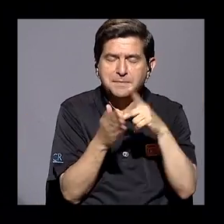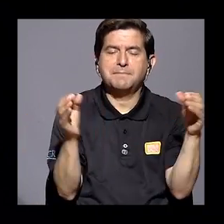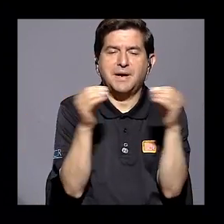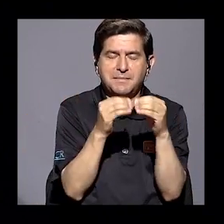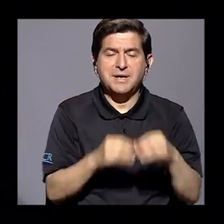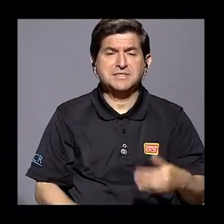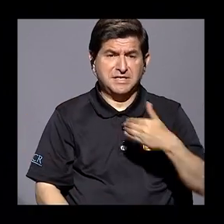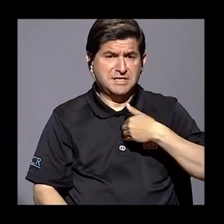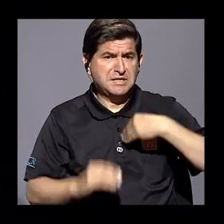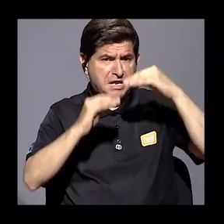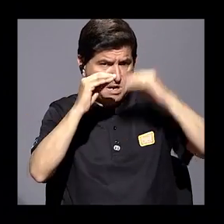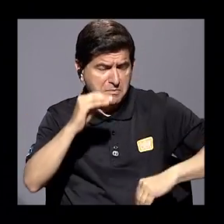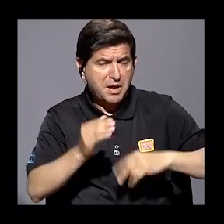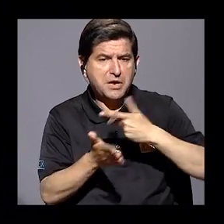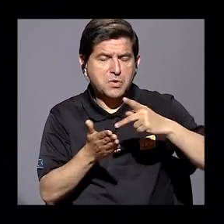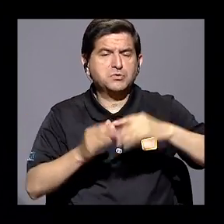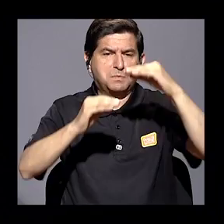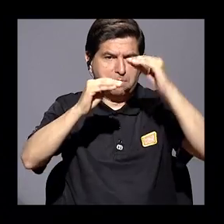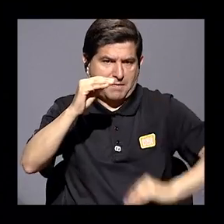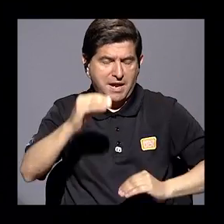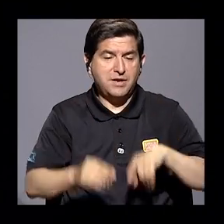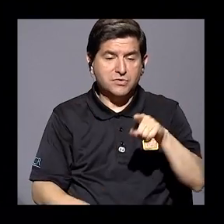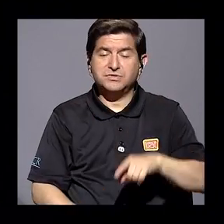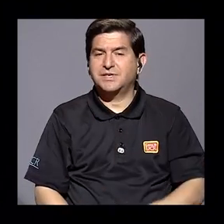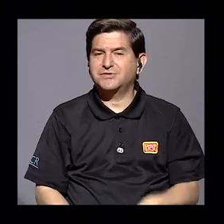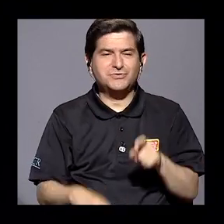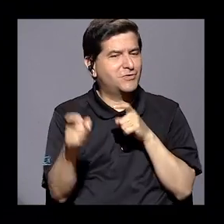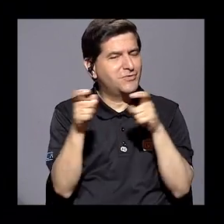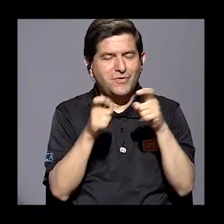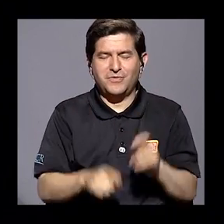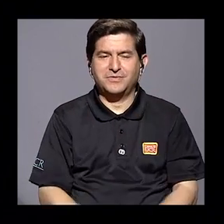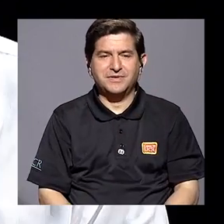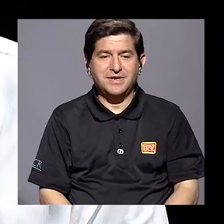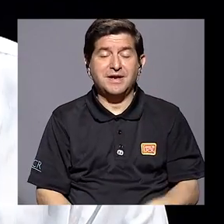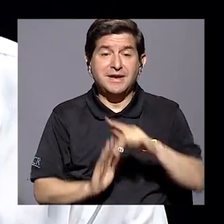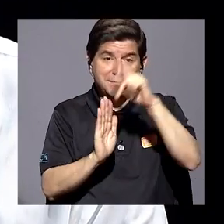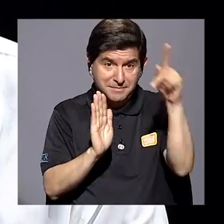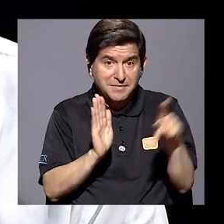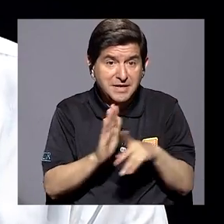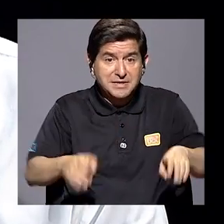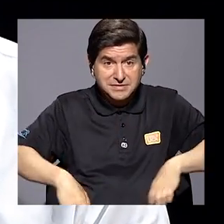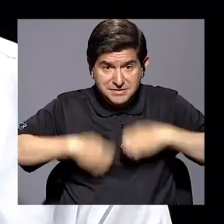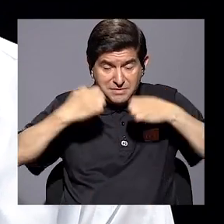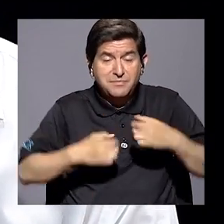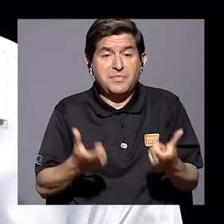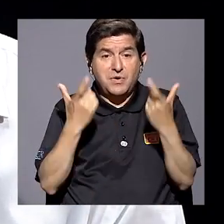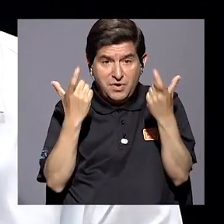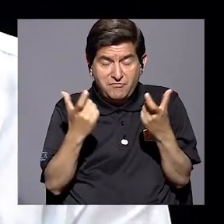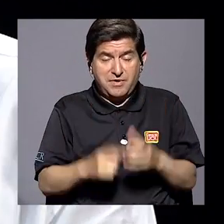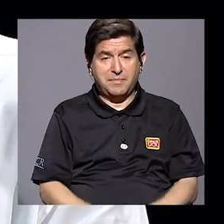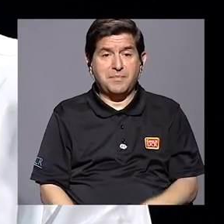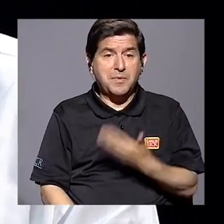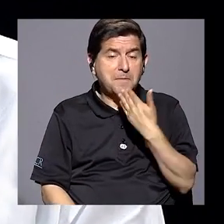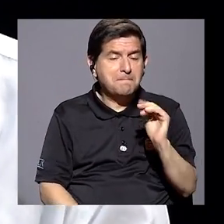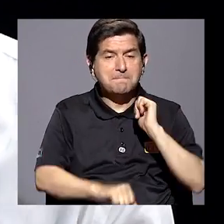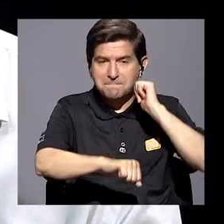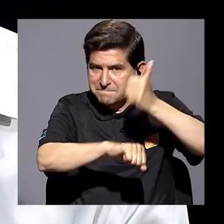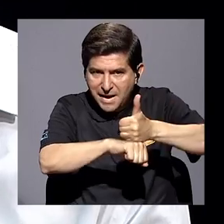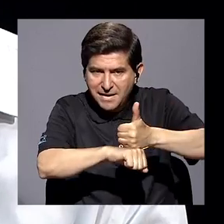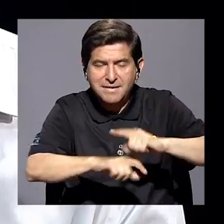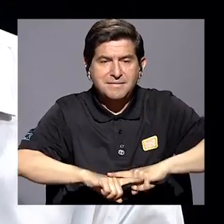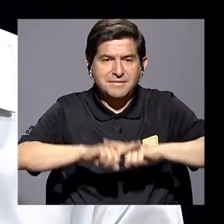pague más el que tiene menos que pague menos y eso es lo que no lo sabe la reforma principio que existe en renta mal y mal